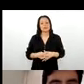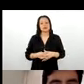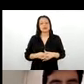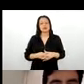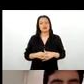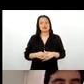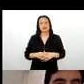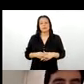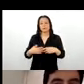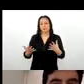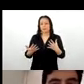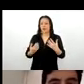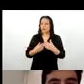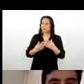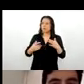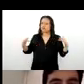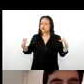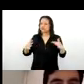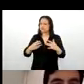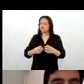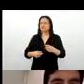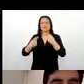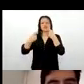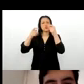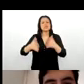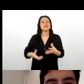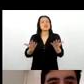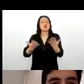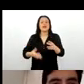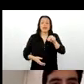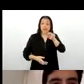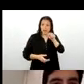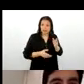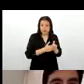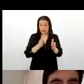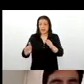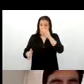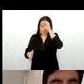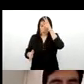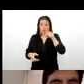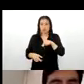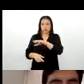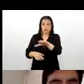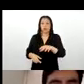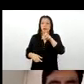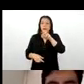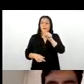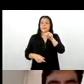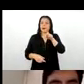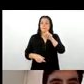hay un flujo turístico muy interesante que viene de Nazca hacia Cusco y Pampa, Galeras, un